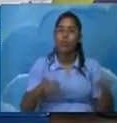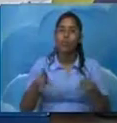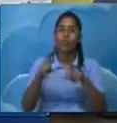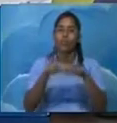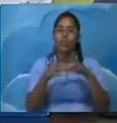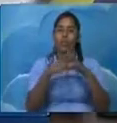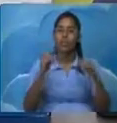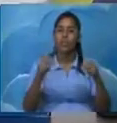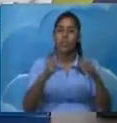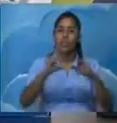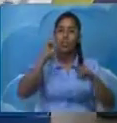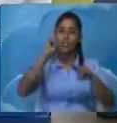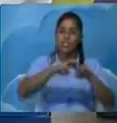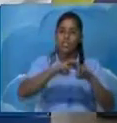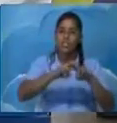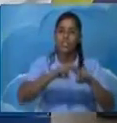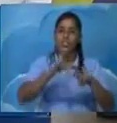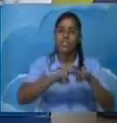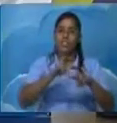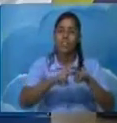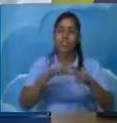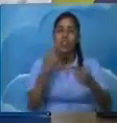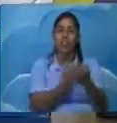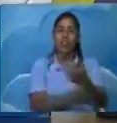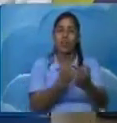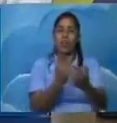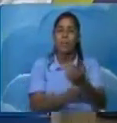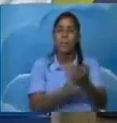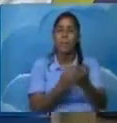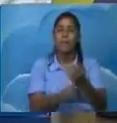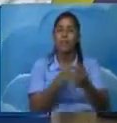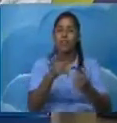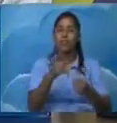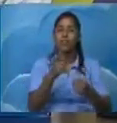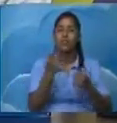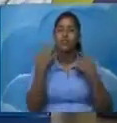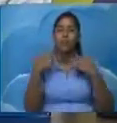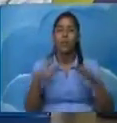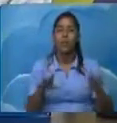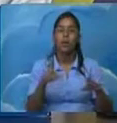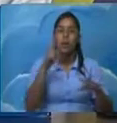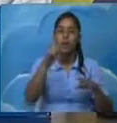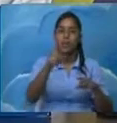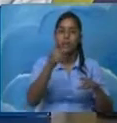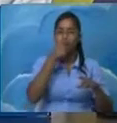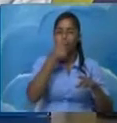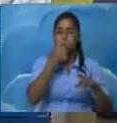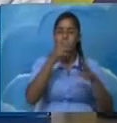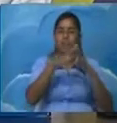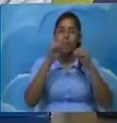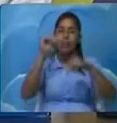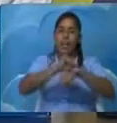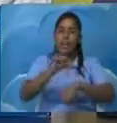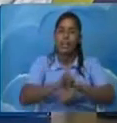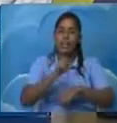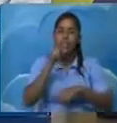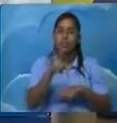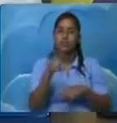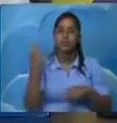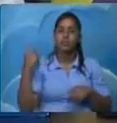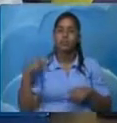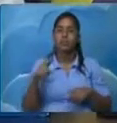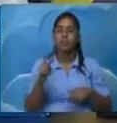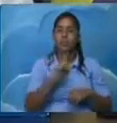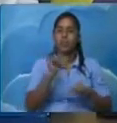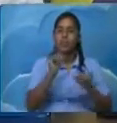tremendo butacón. Hermano Saturnino, supongamos que allá en la misión suya, ahí ya no